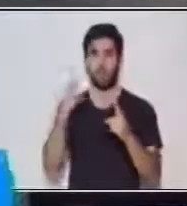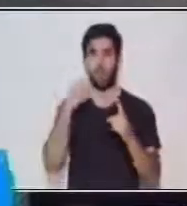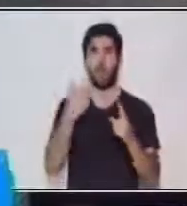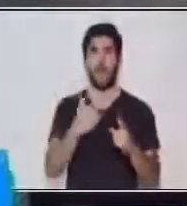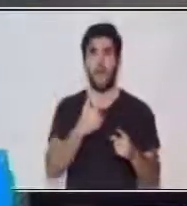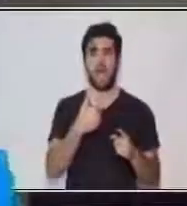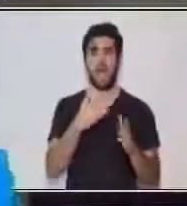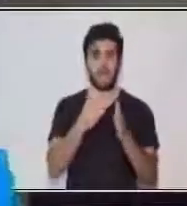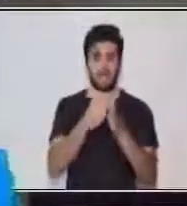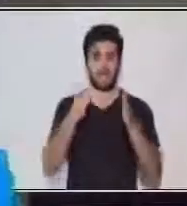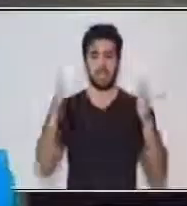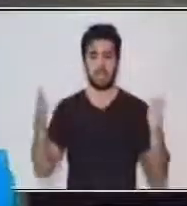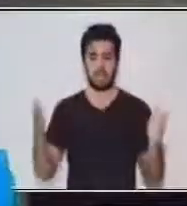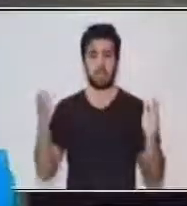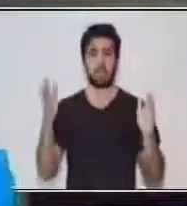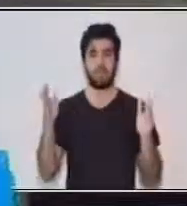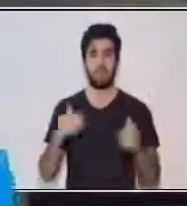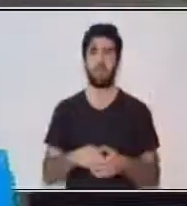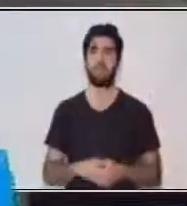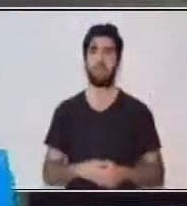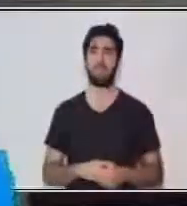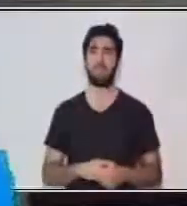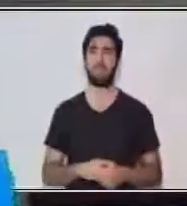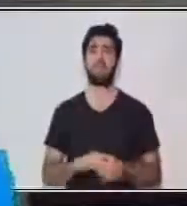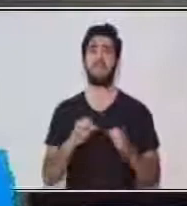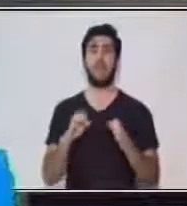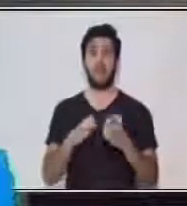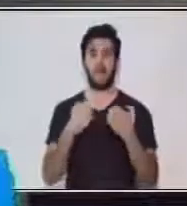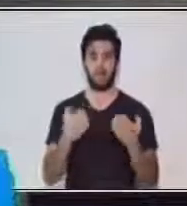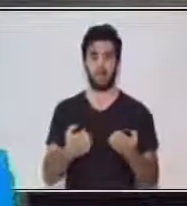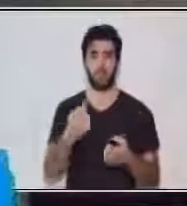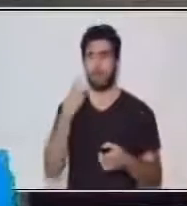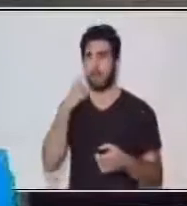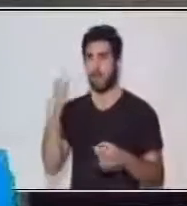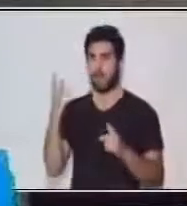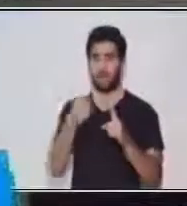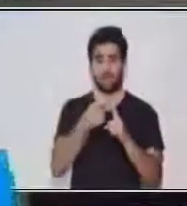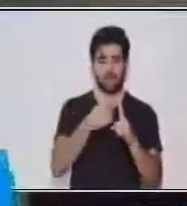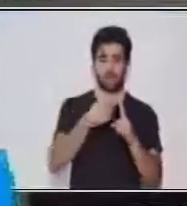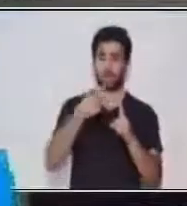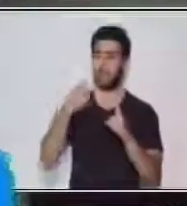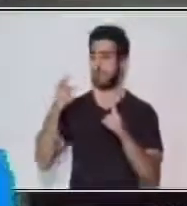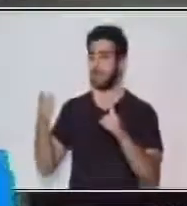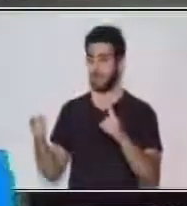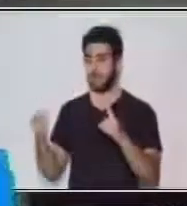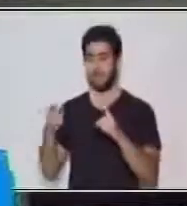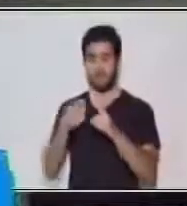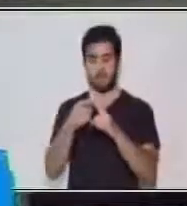nuestra distancia máxima. Entonces, nuestra distancia máxima